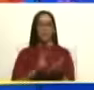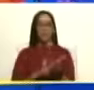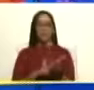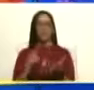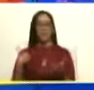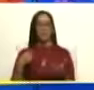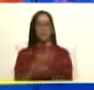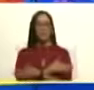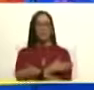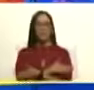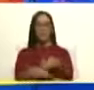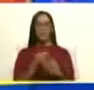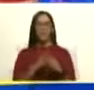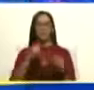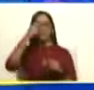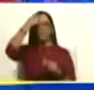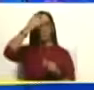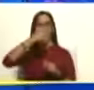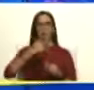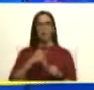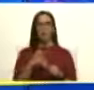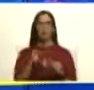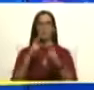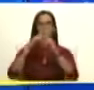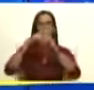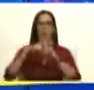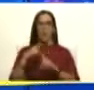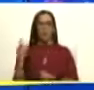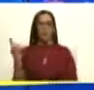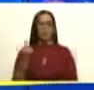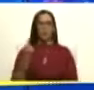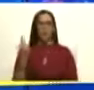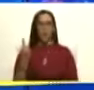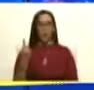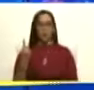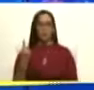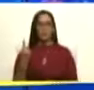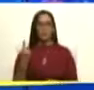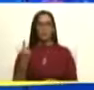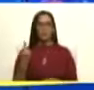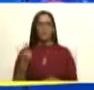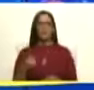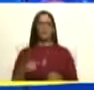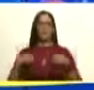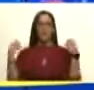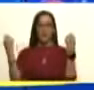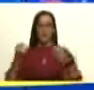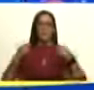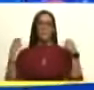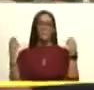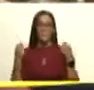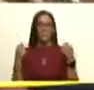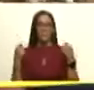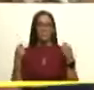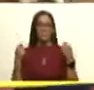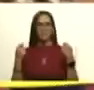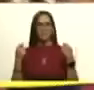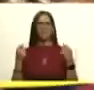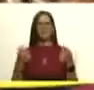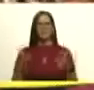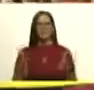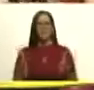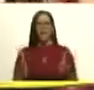que felicitar a todo el pueblo que se ha sumado, pero como uno solo, en una gran campaña, se ha